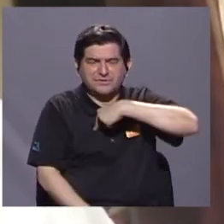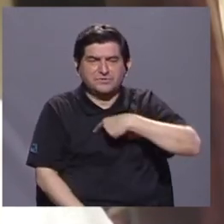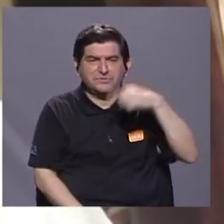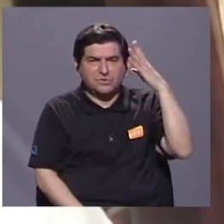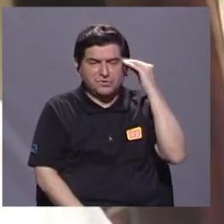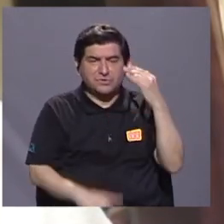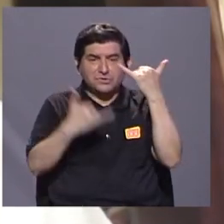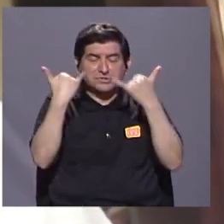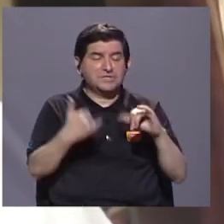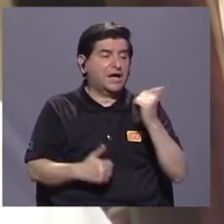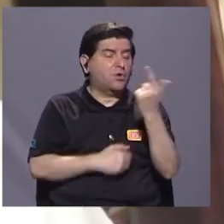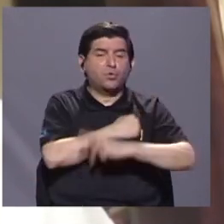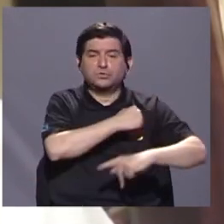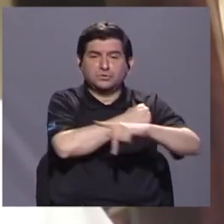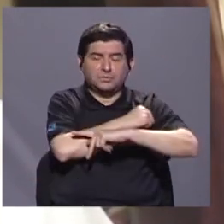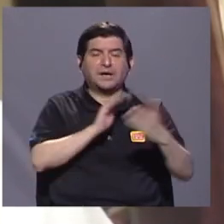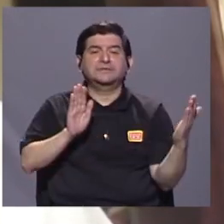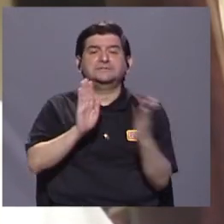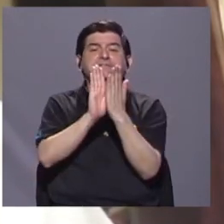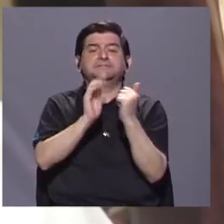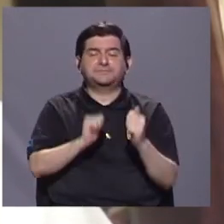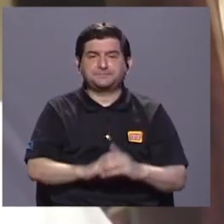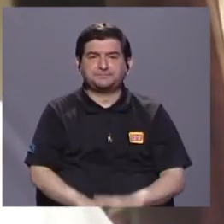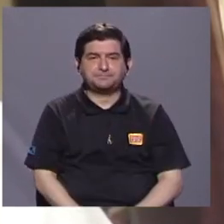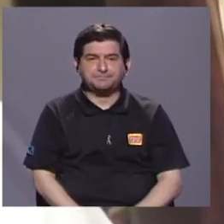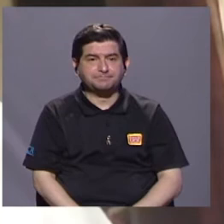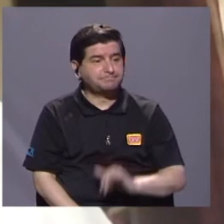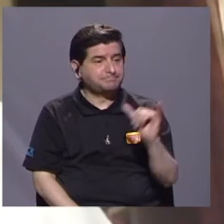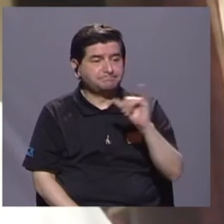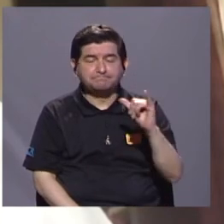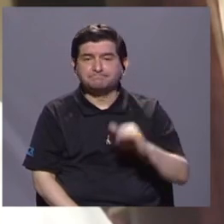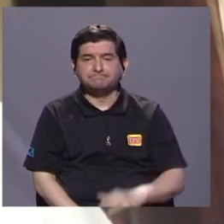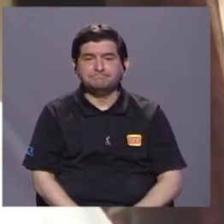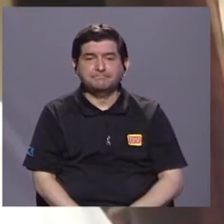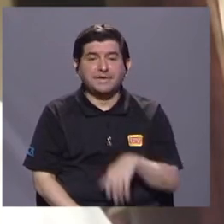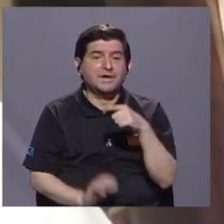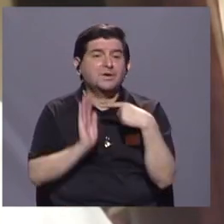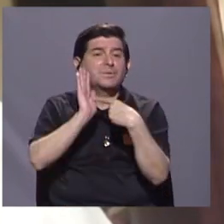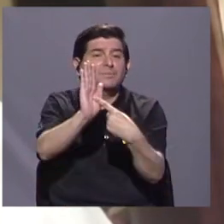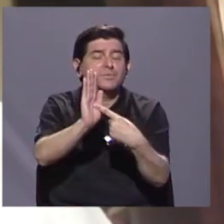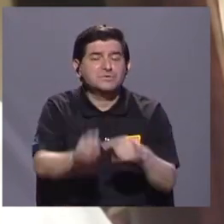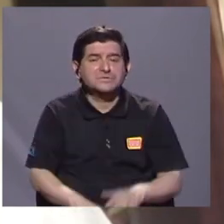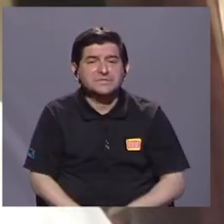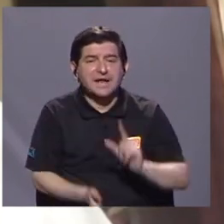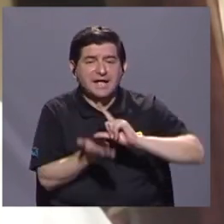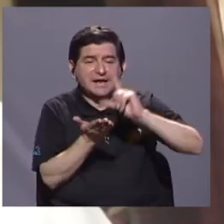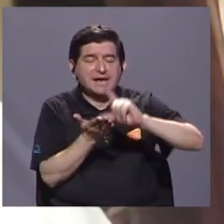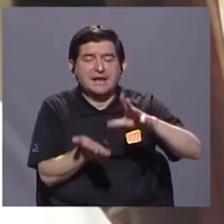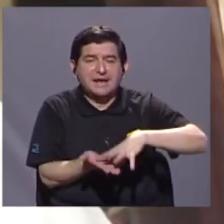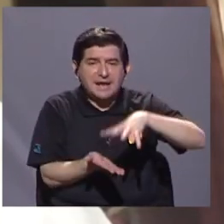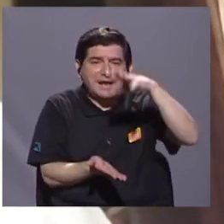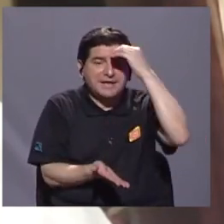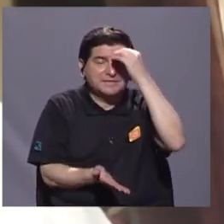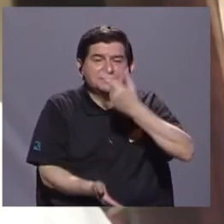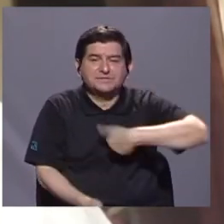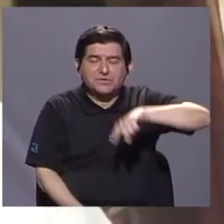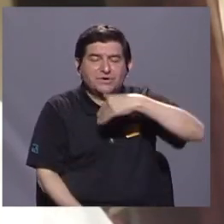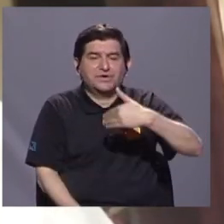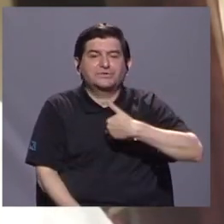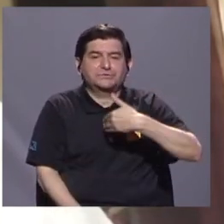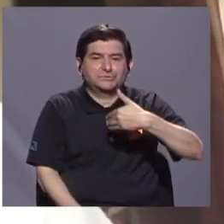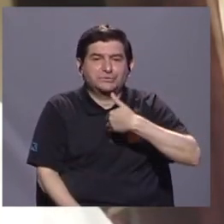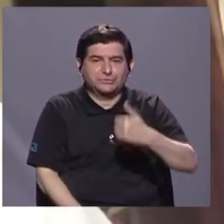hoy ya lo pasaron otros países. Y eso también nos debe de indicar cuáles son esas lecciones aprendidas que nosotros tenemos que